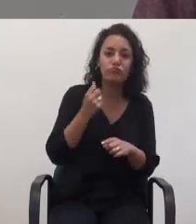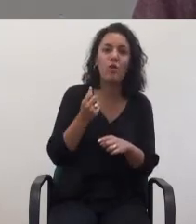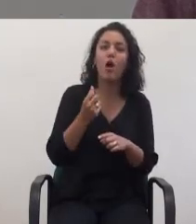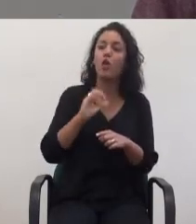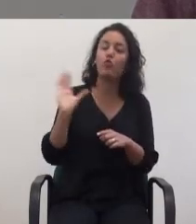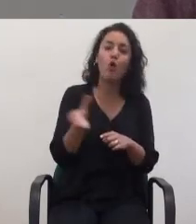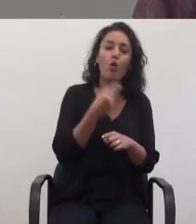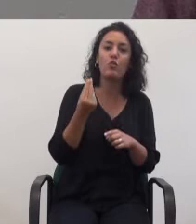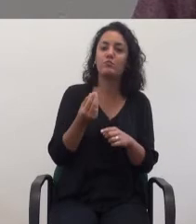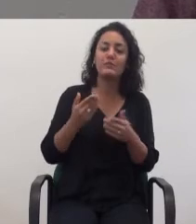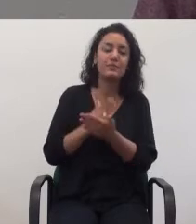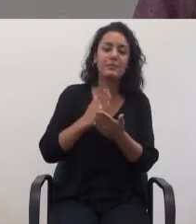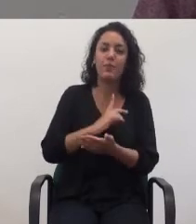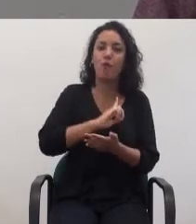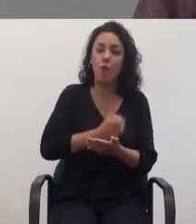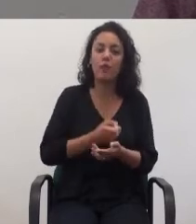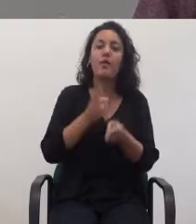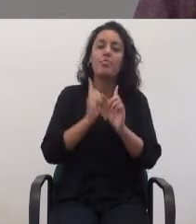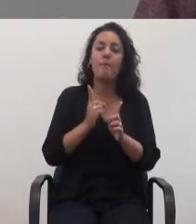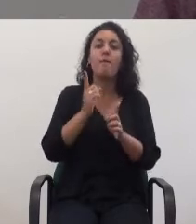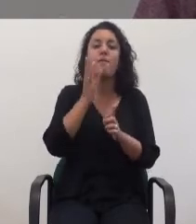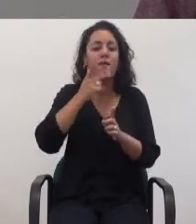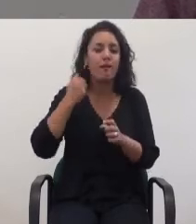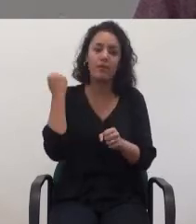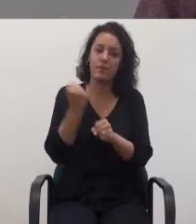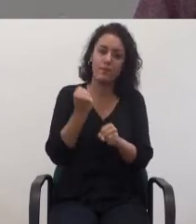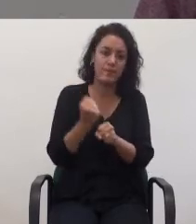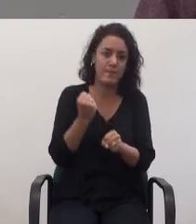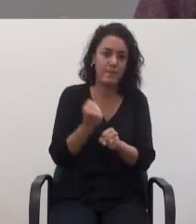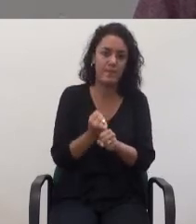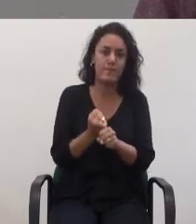pero siempre con gusto. O sea, es como una cuestión que tiene mucho